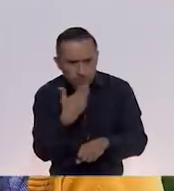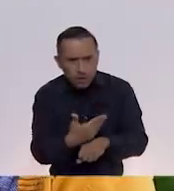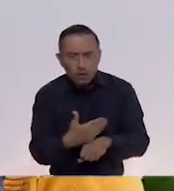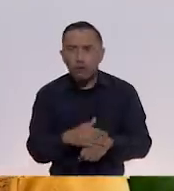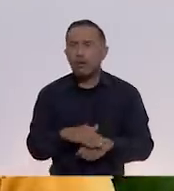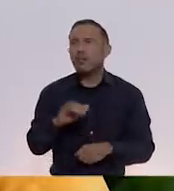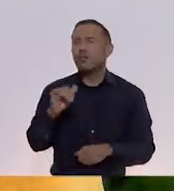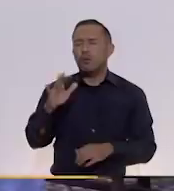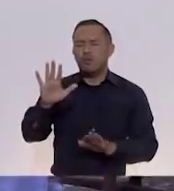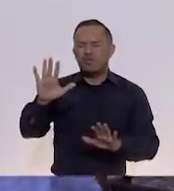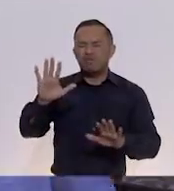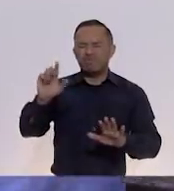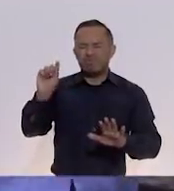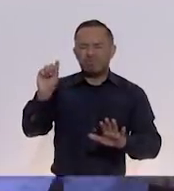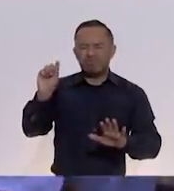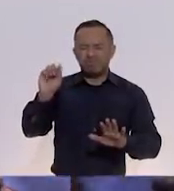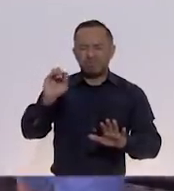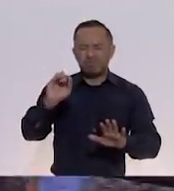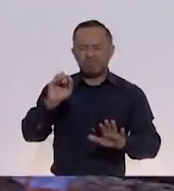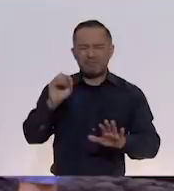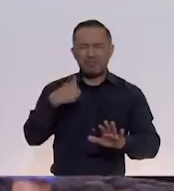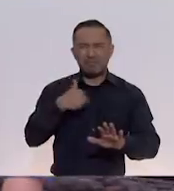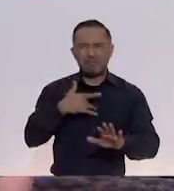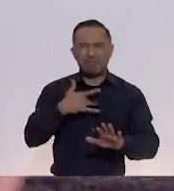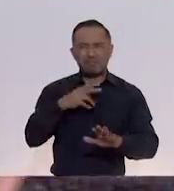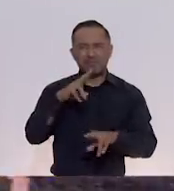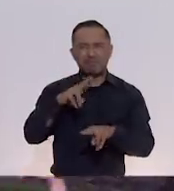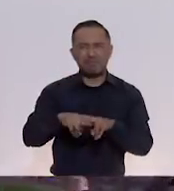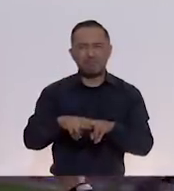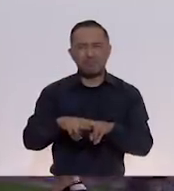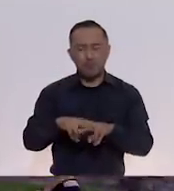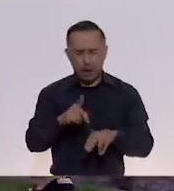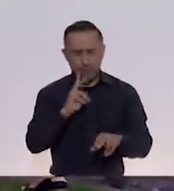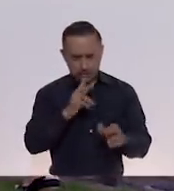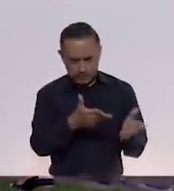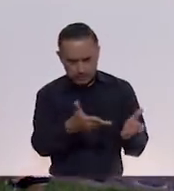Necesito sentarme tantito. A ver, siéntate.